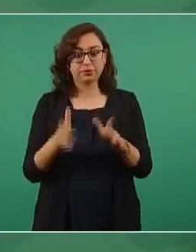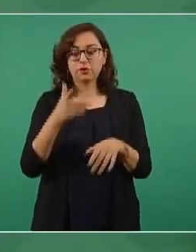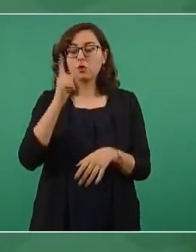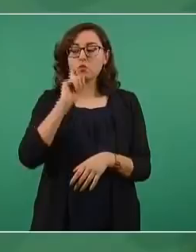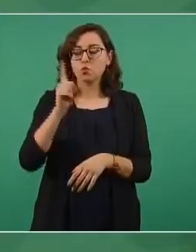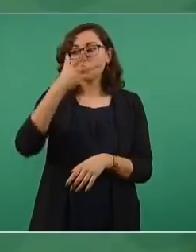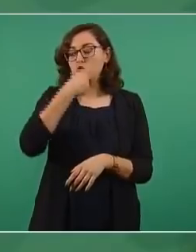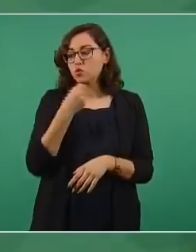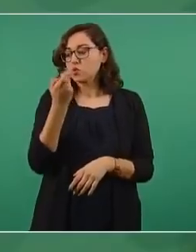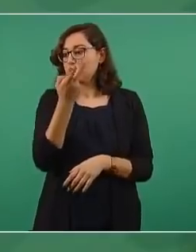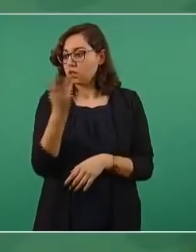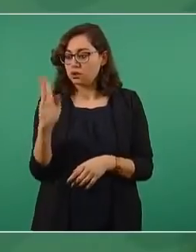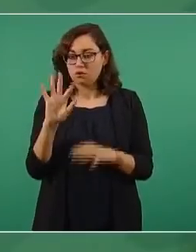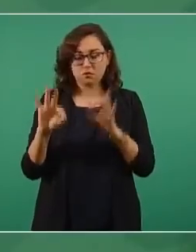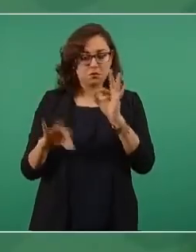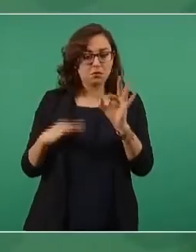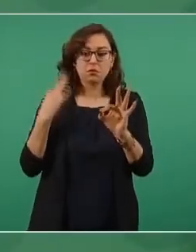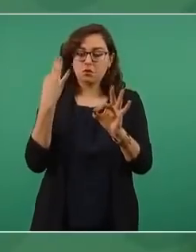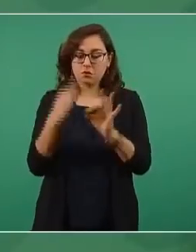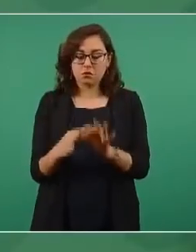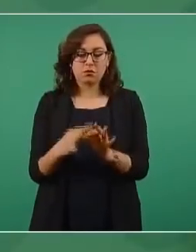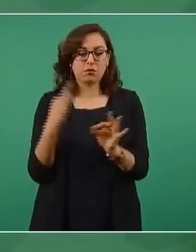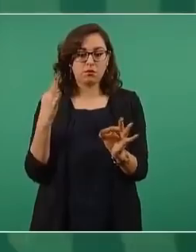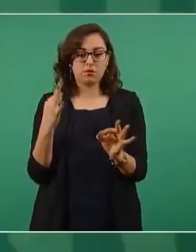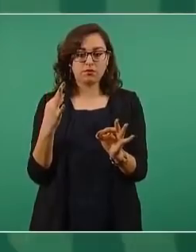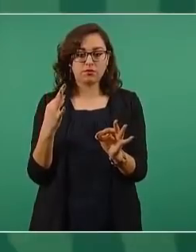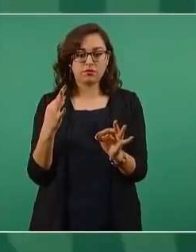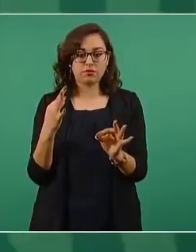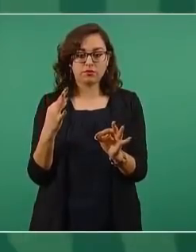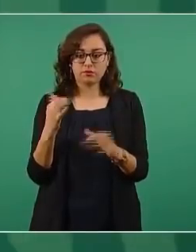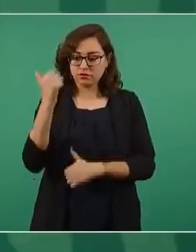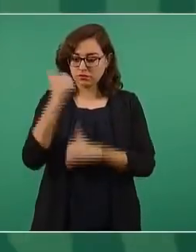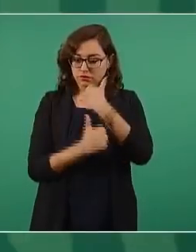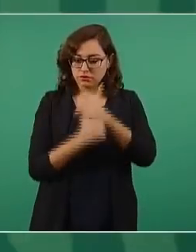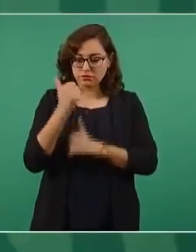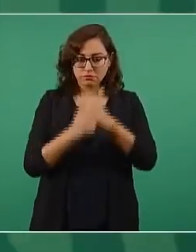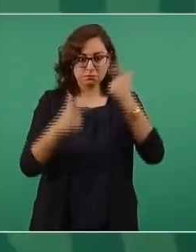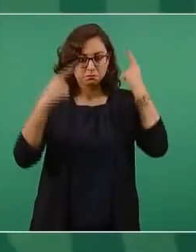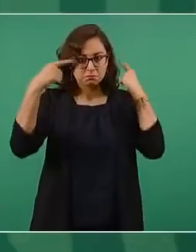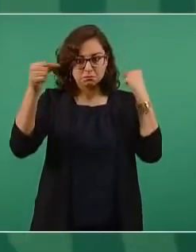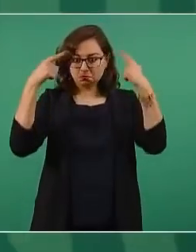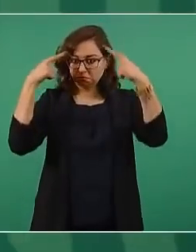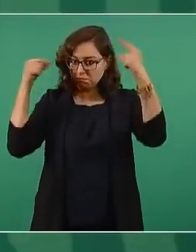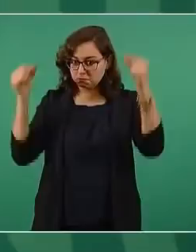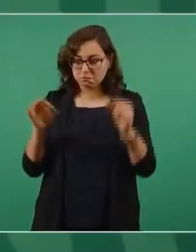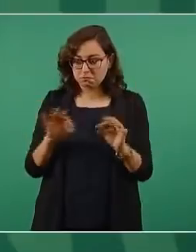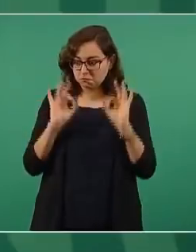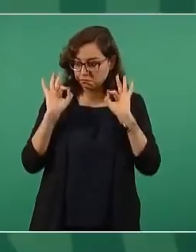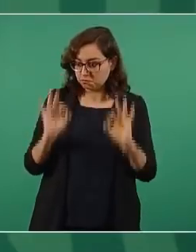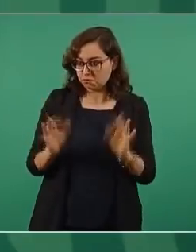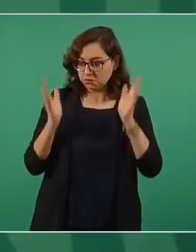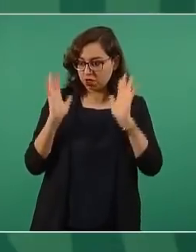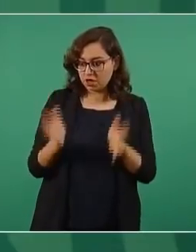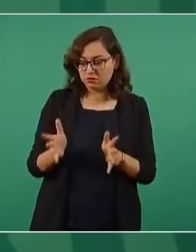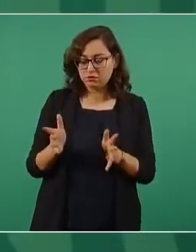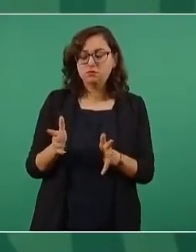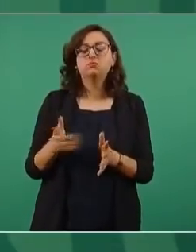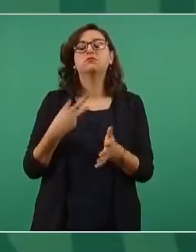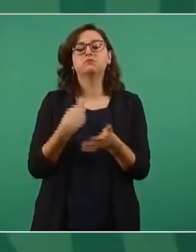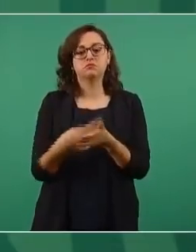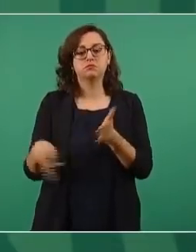mujeres y hombres, al terminar su carrera de maestro,